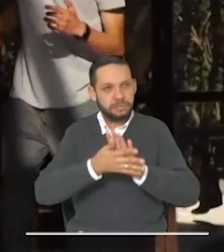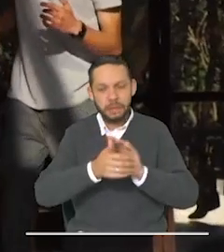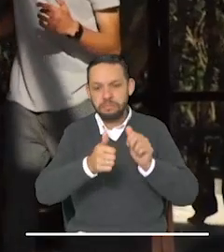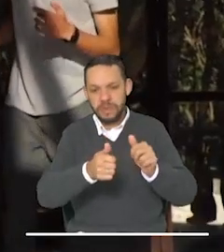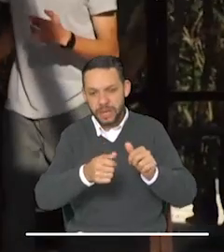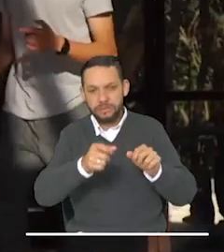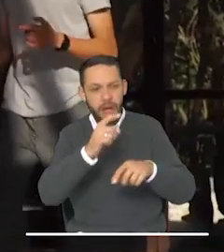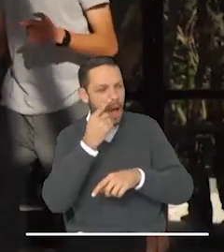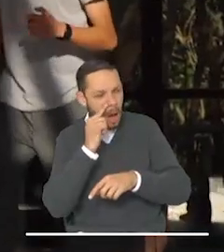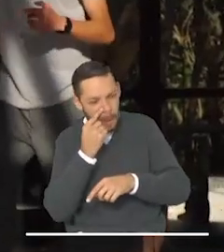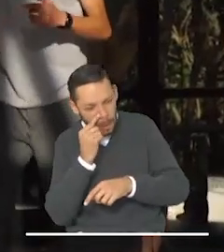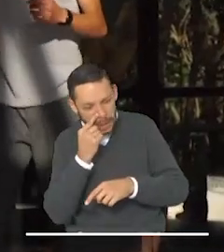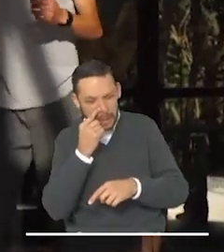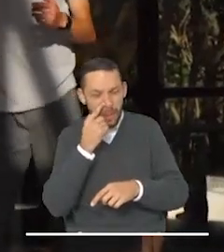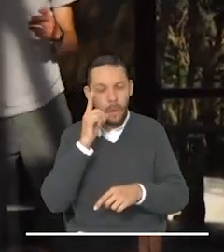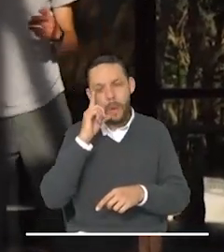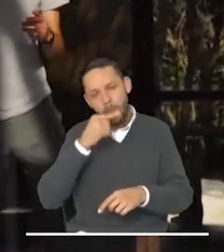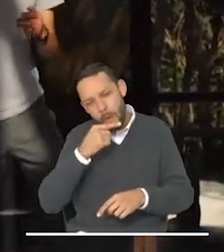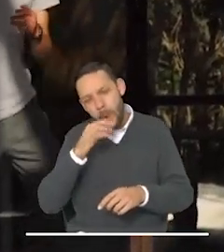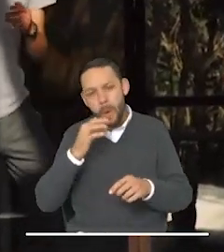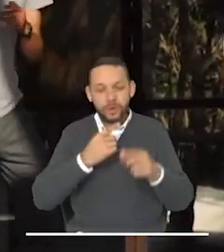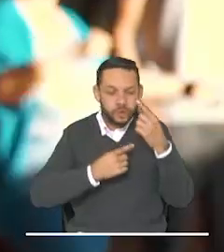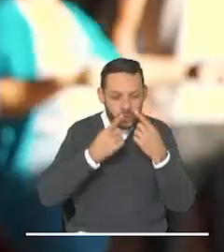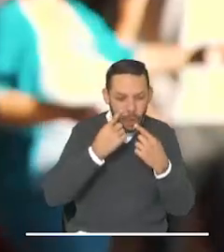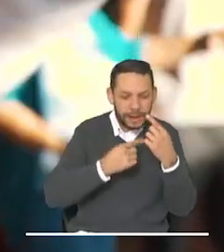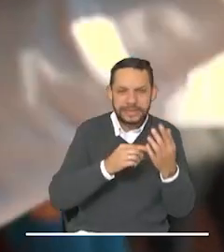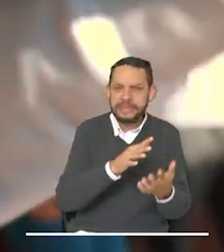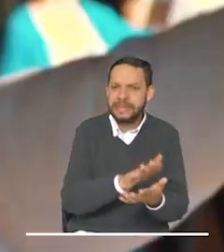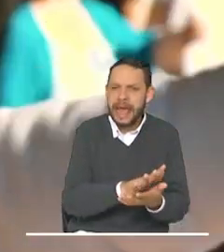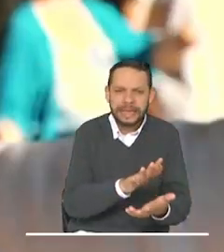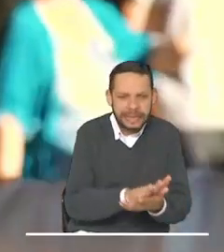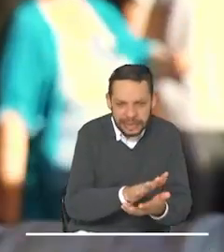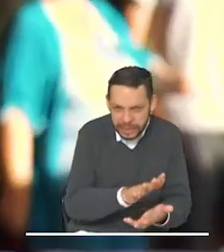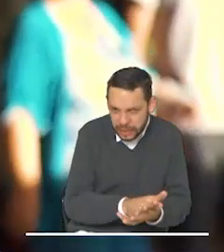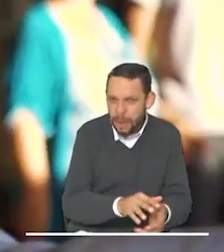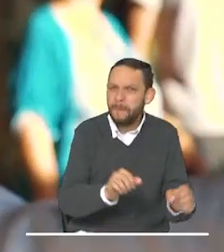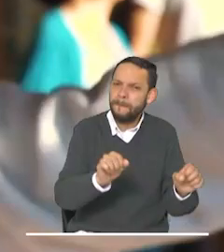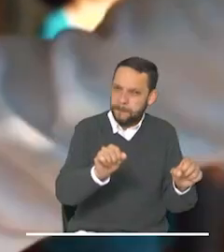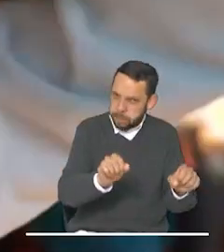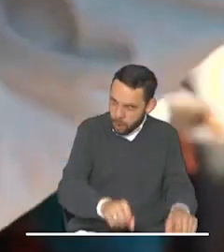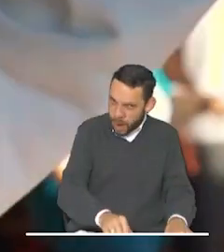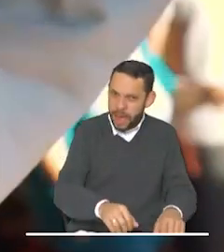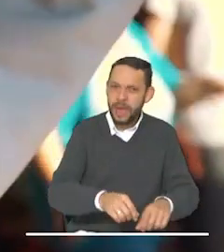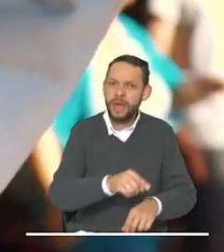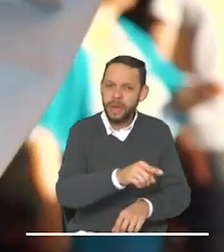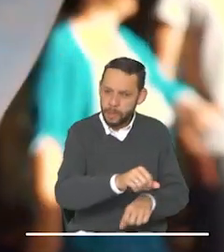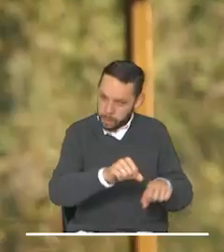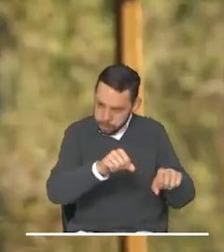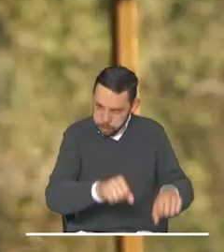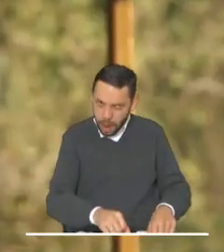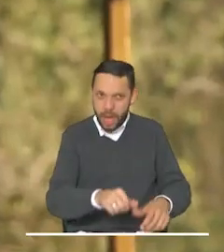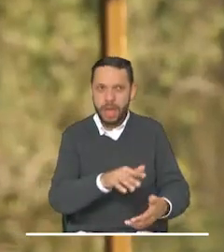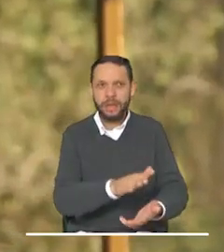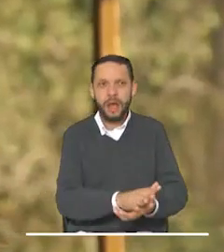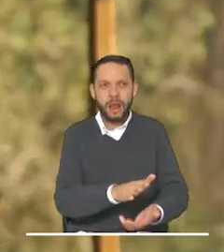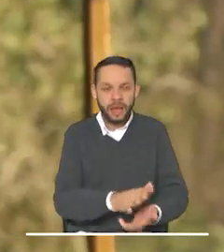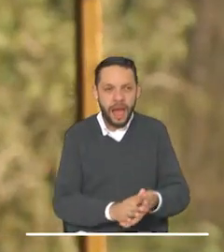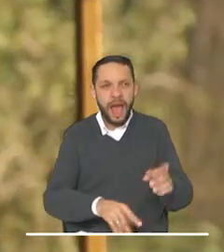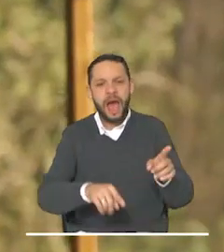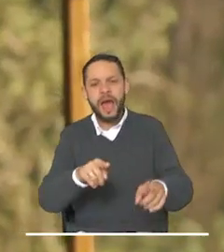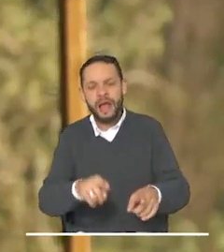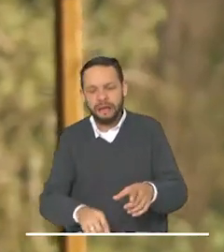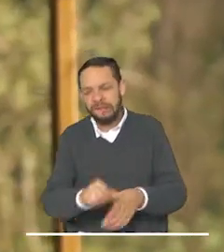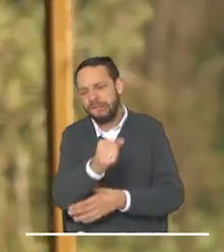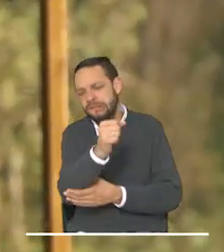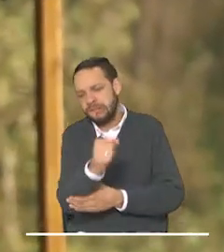está bien también en algún momento tener emociones complejas está bien sentirse frustrado lo que